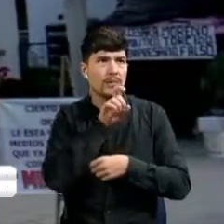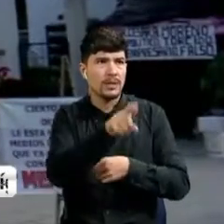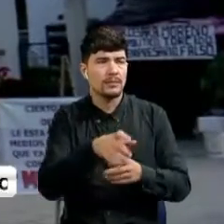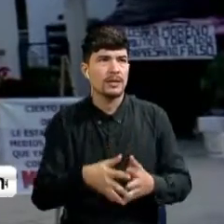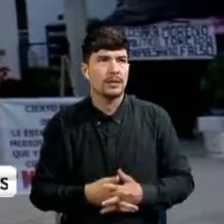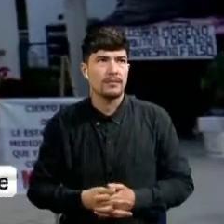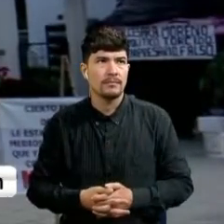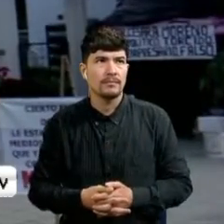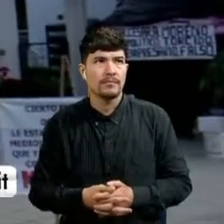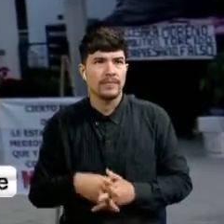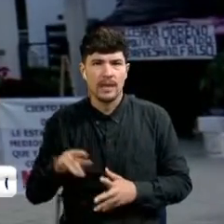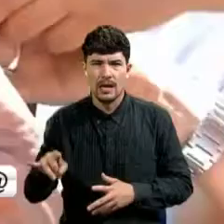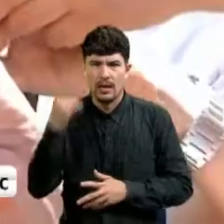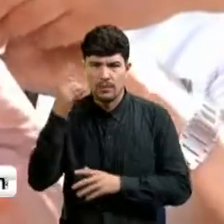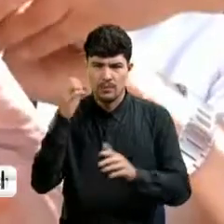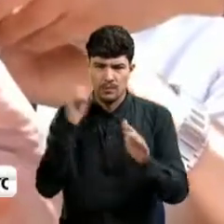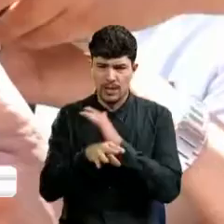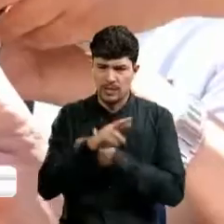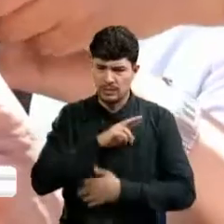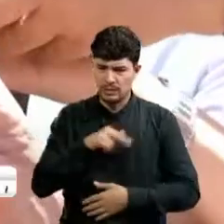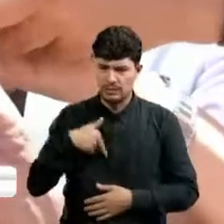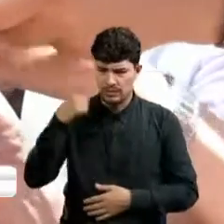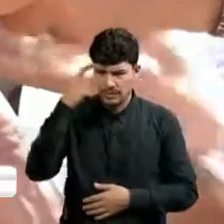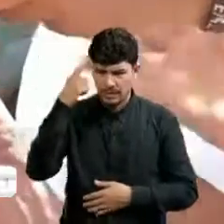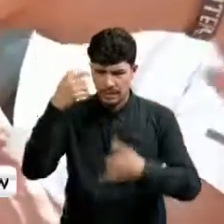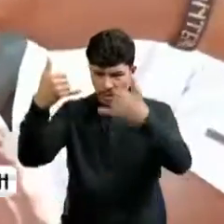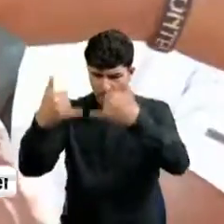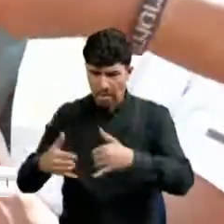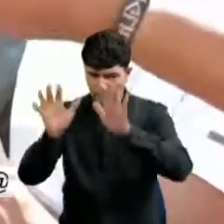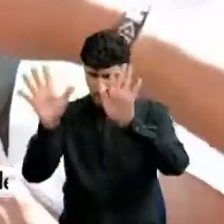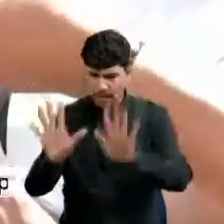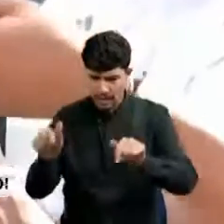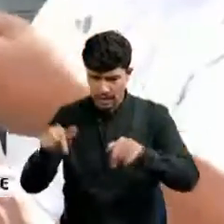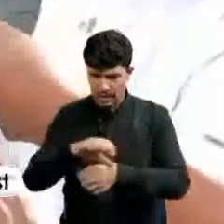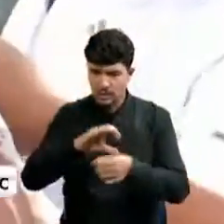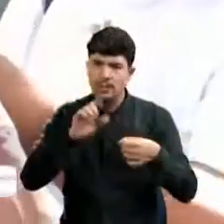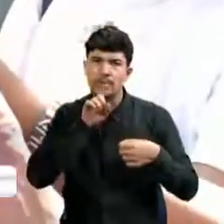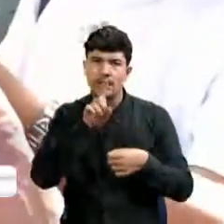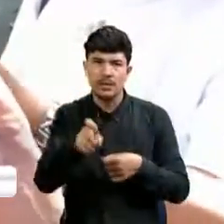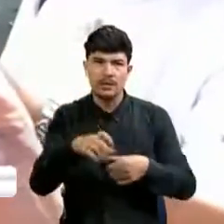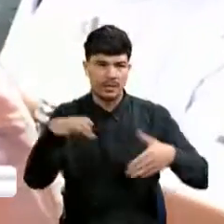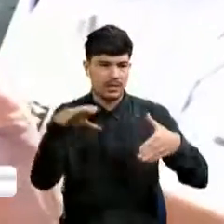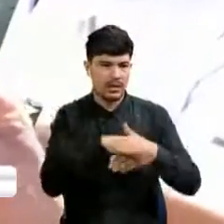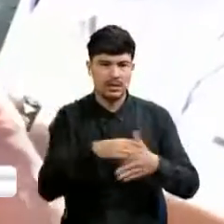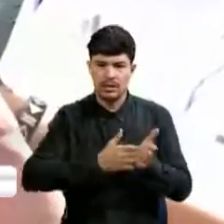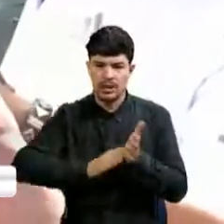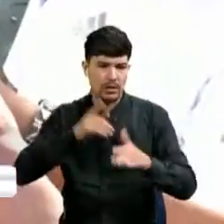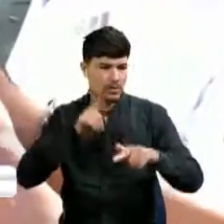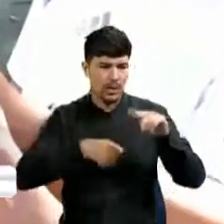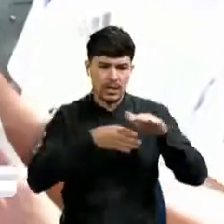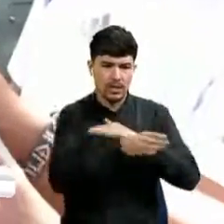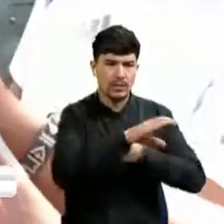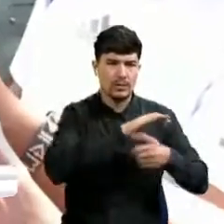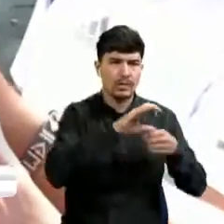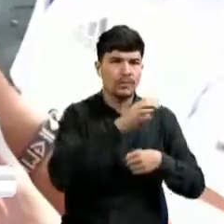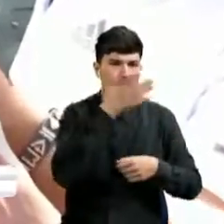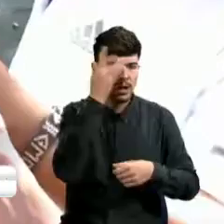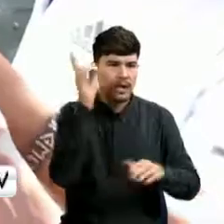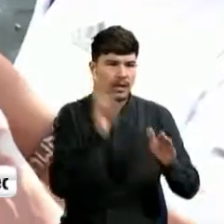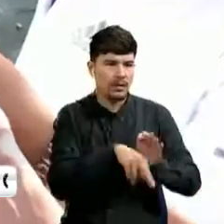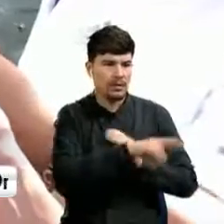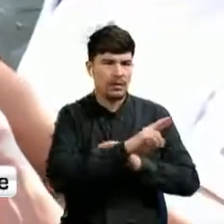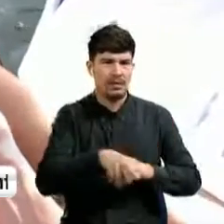Bucaramanga. Algo que es absurdo para nosotros y es poner líneas invisibles en el área metropolitana. Un taxista de Florida no puede entrar a Bucaramanga porque lo sancionan, es